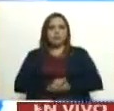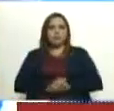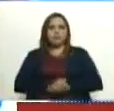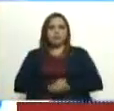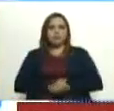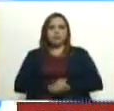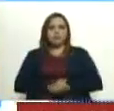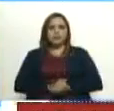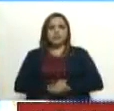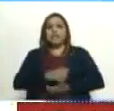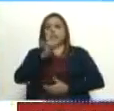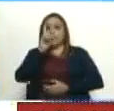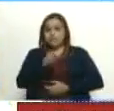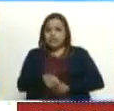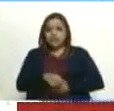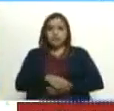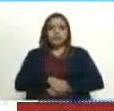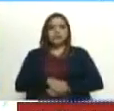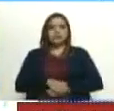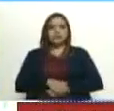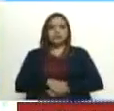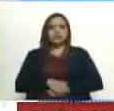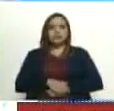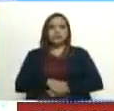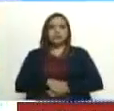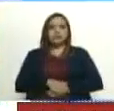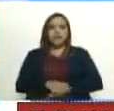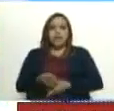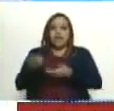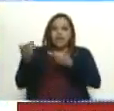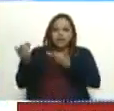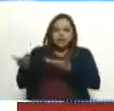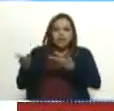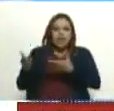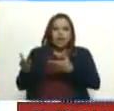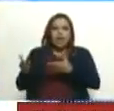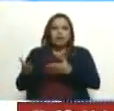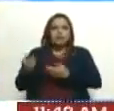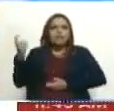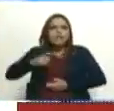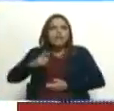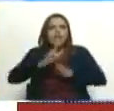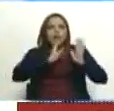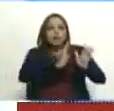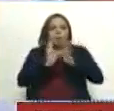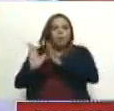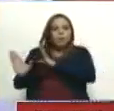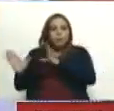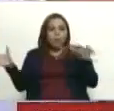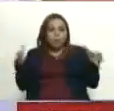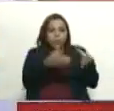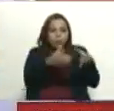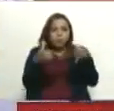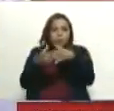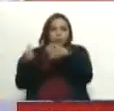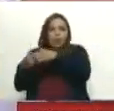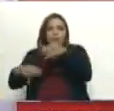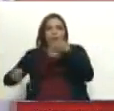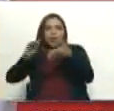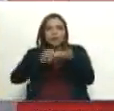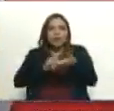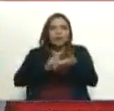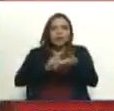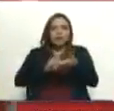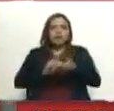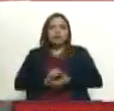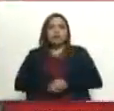y que también esa reorganización, reestructuración y repolitización de